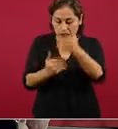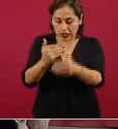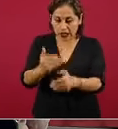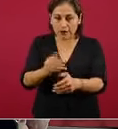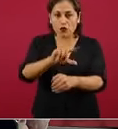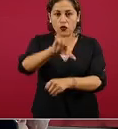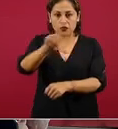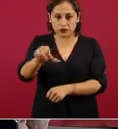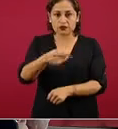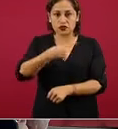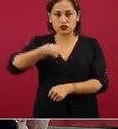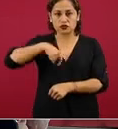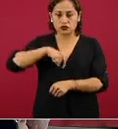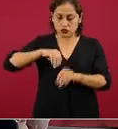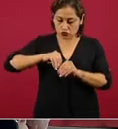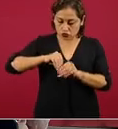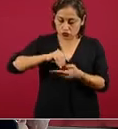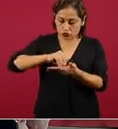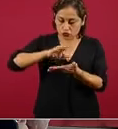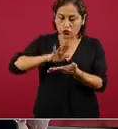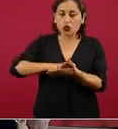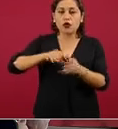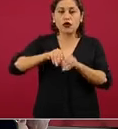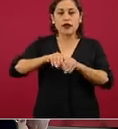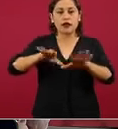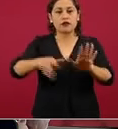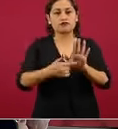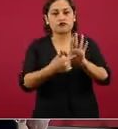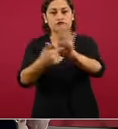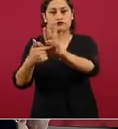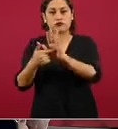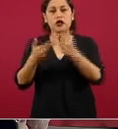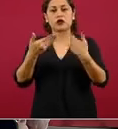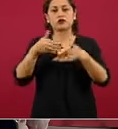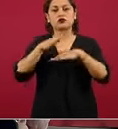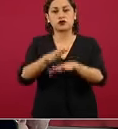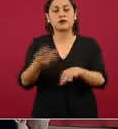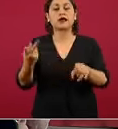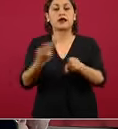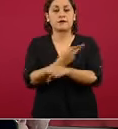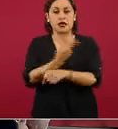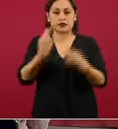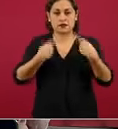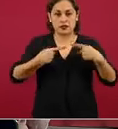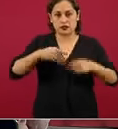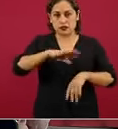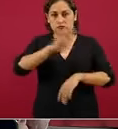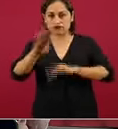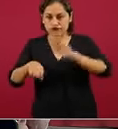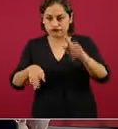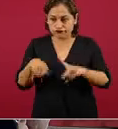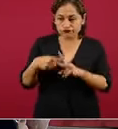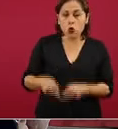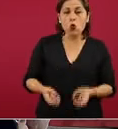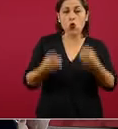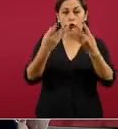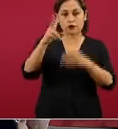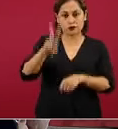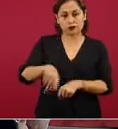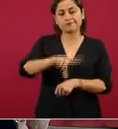los ejercicios que también se han publicado periódicamente sobre exceso de mortalidad. La siguiente, por favor.